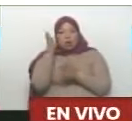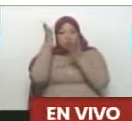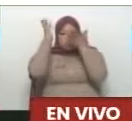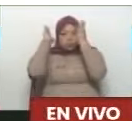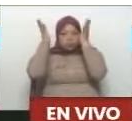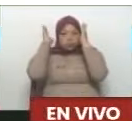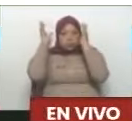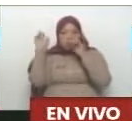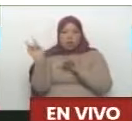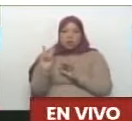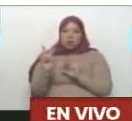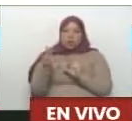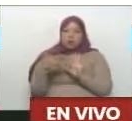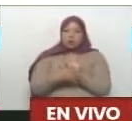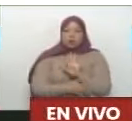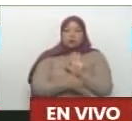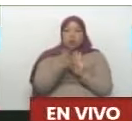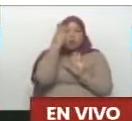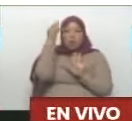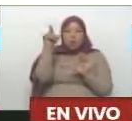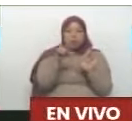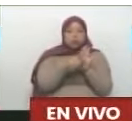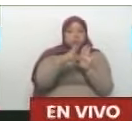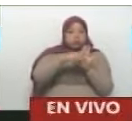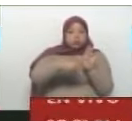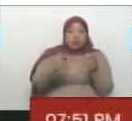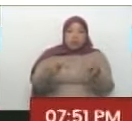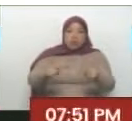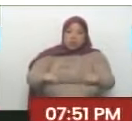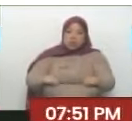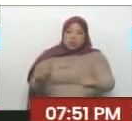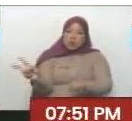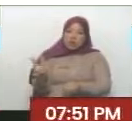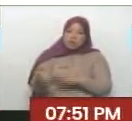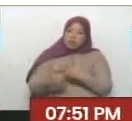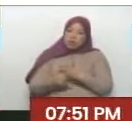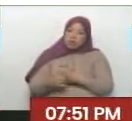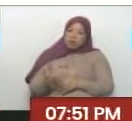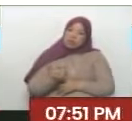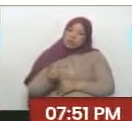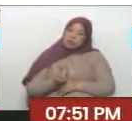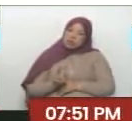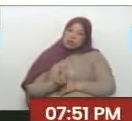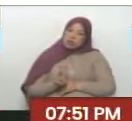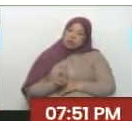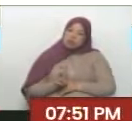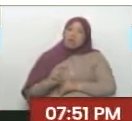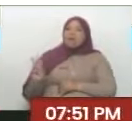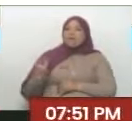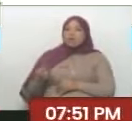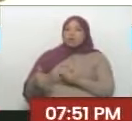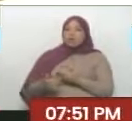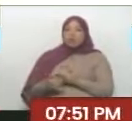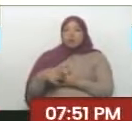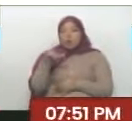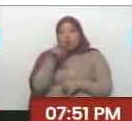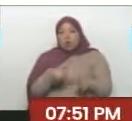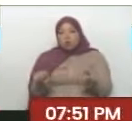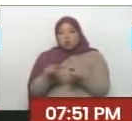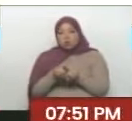Los que roban a Venezuela, los que saquean a Venezuela, los que sancionan a Venezuela, los que tratan de hacerle daño a Venezuela, son sus